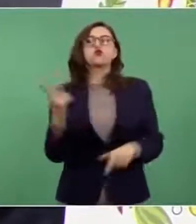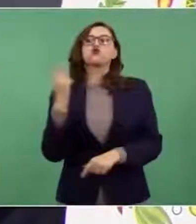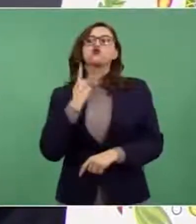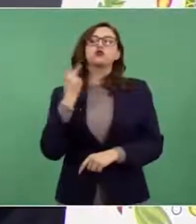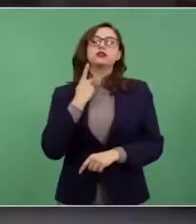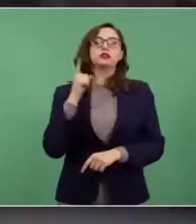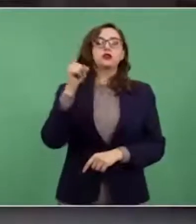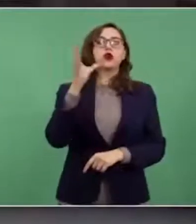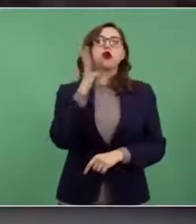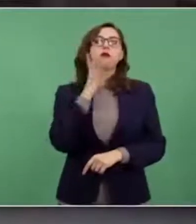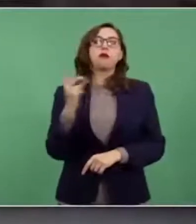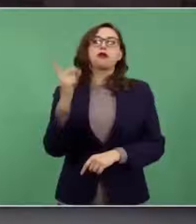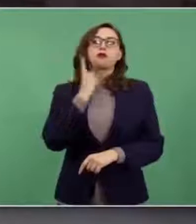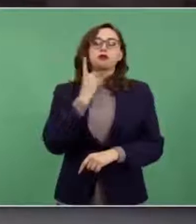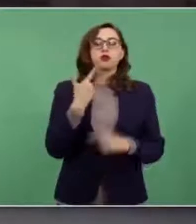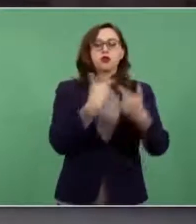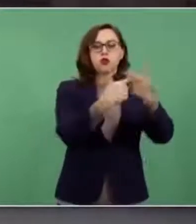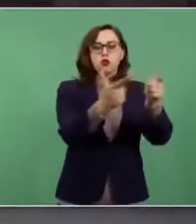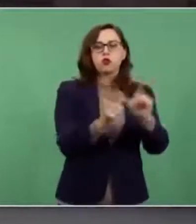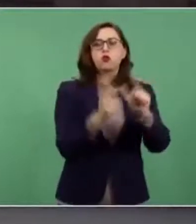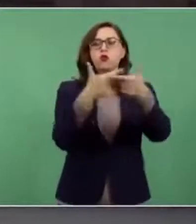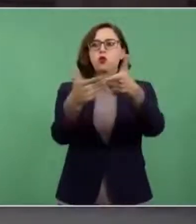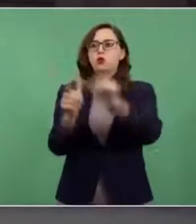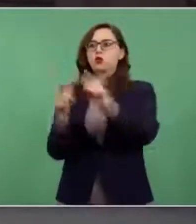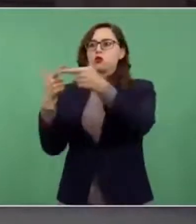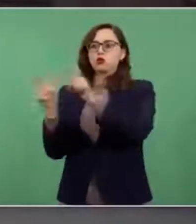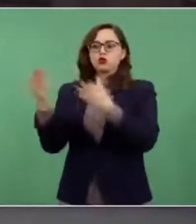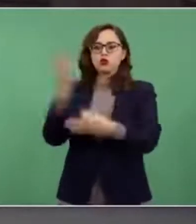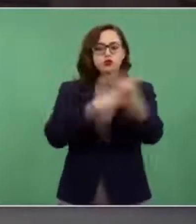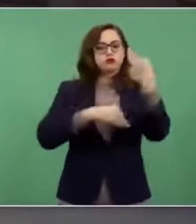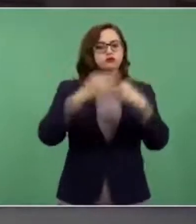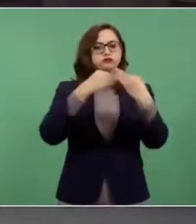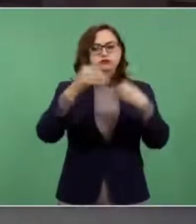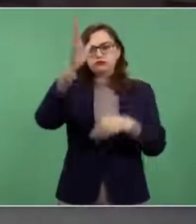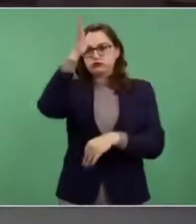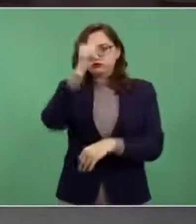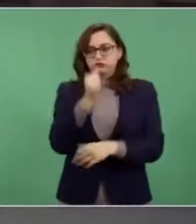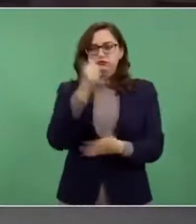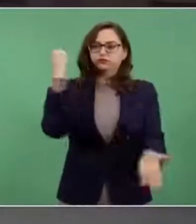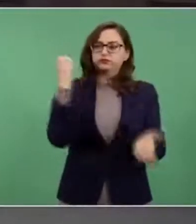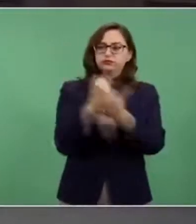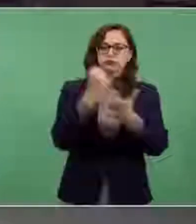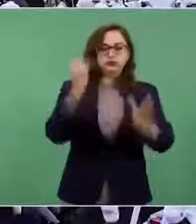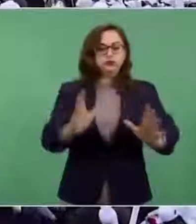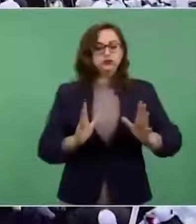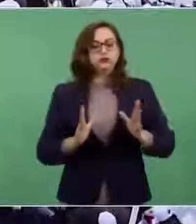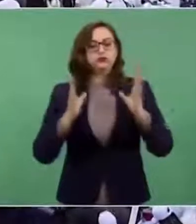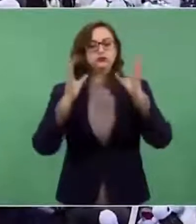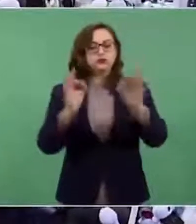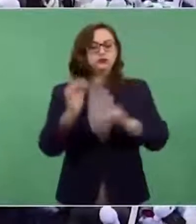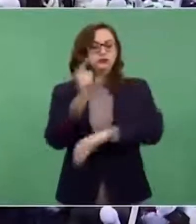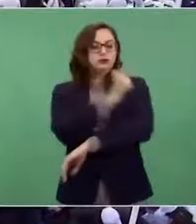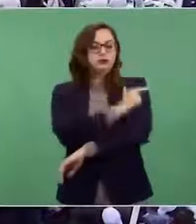Congreso para la creación de la Guardia Nacional.